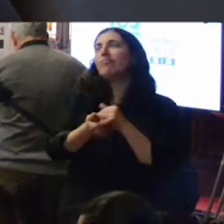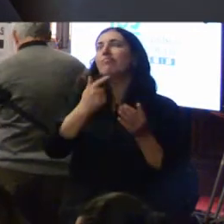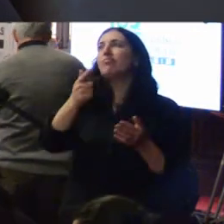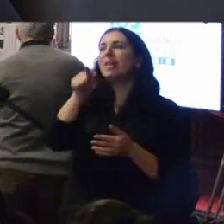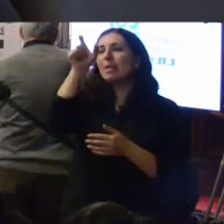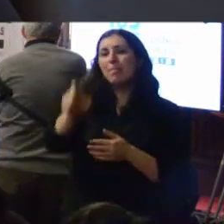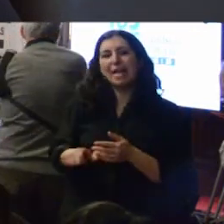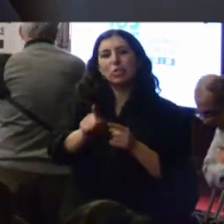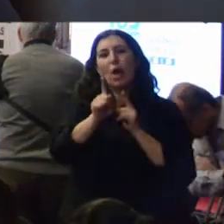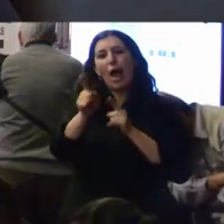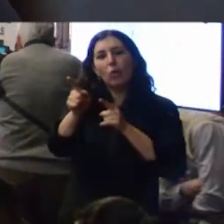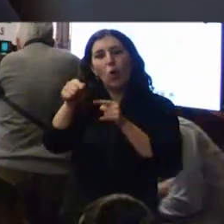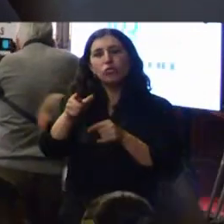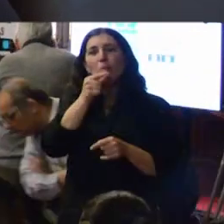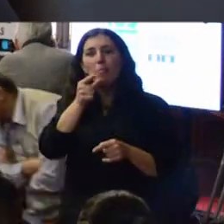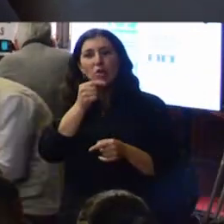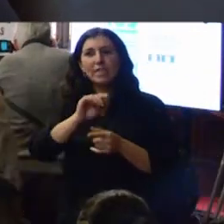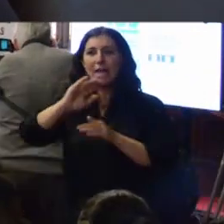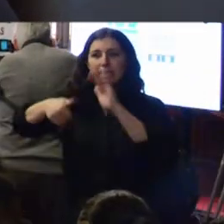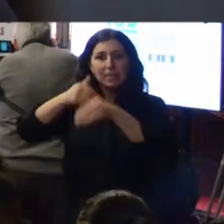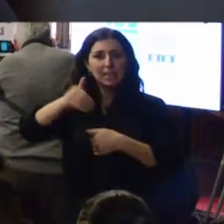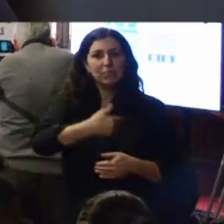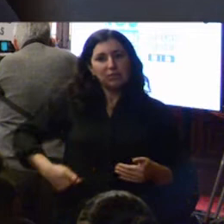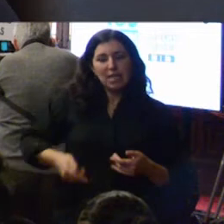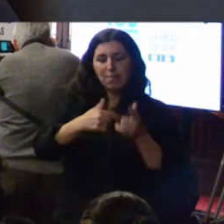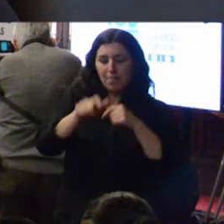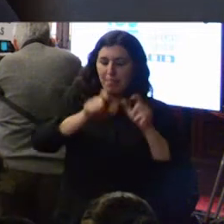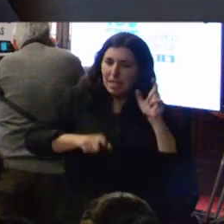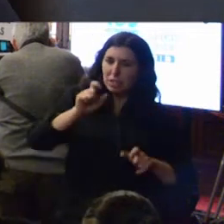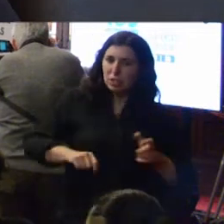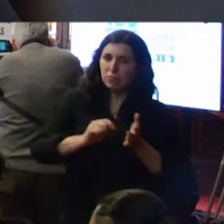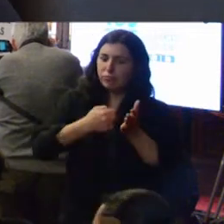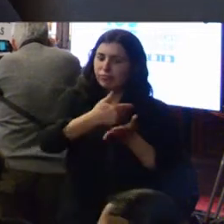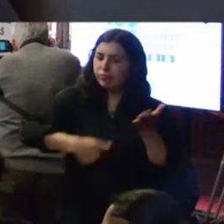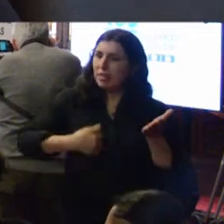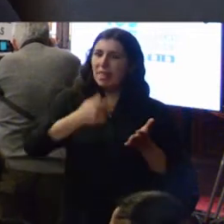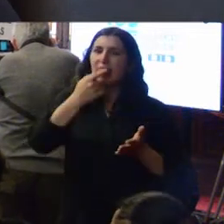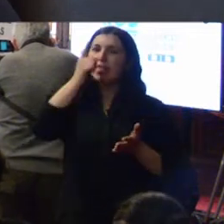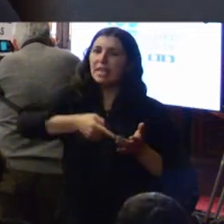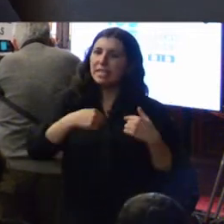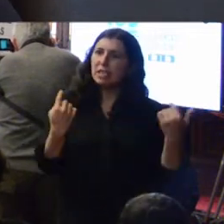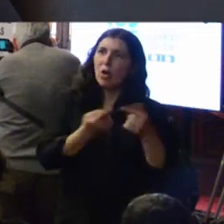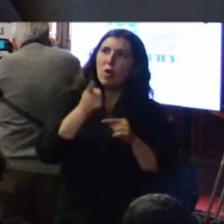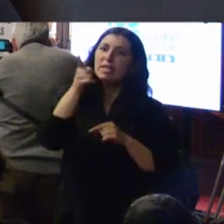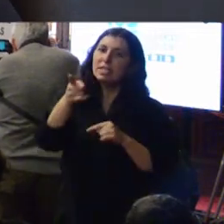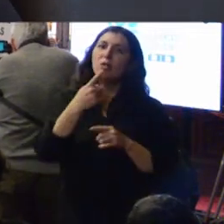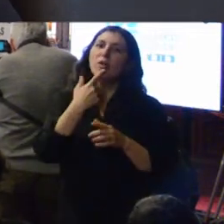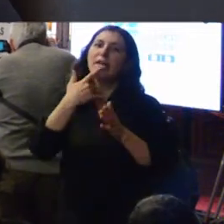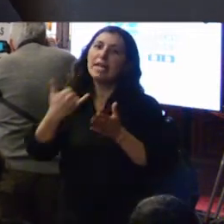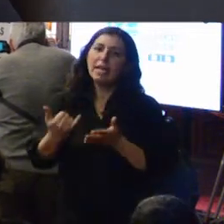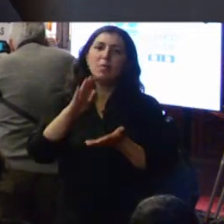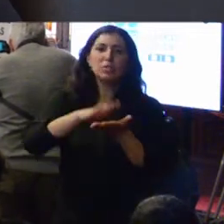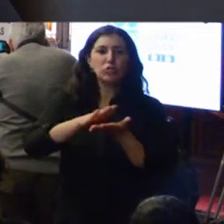del secuestro de bienes en función de su activismo. Y la sociedad civil decía en esa oportunidad que el de Max Crowe era un ejemplo de